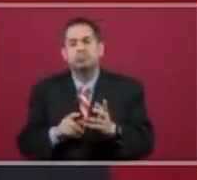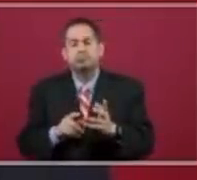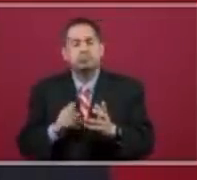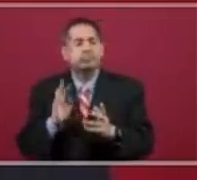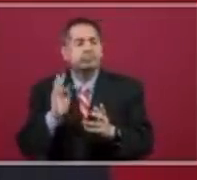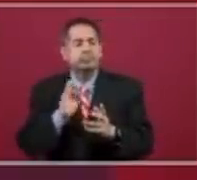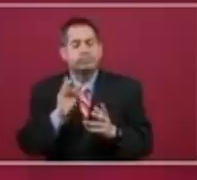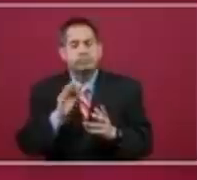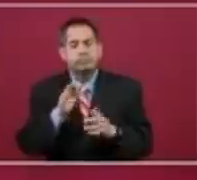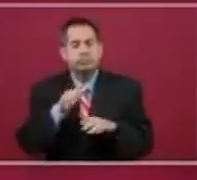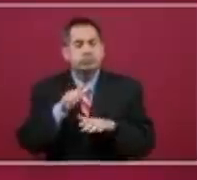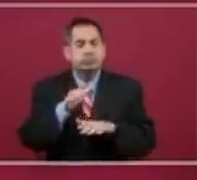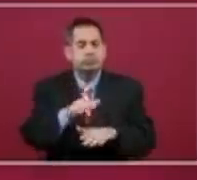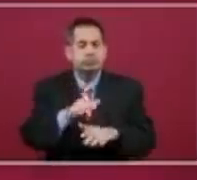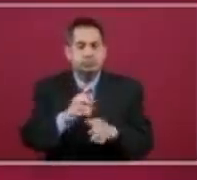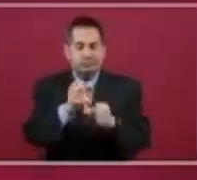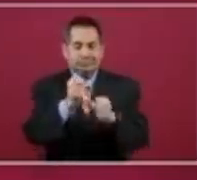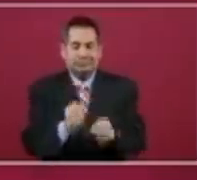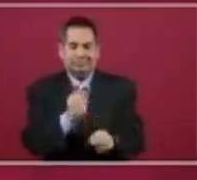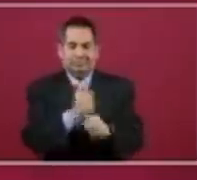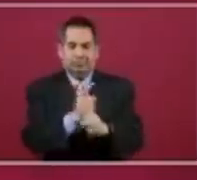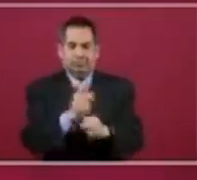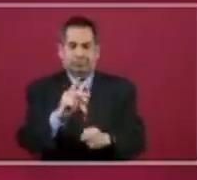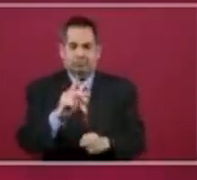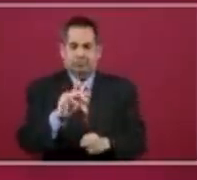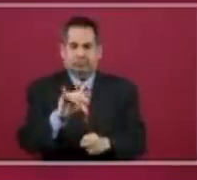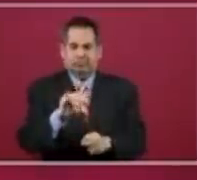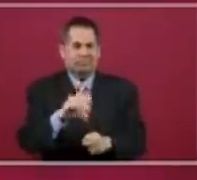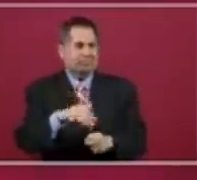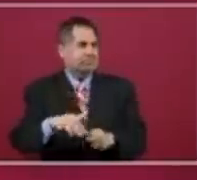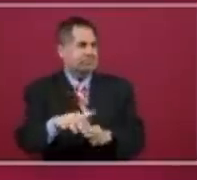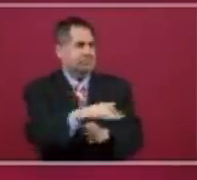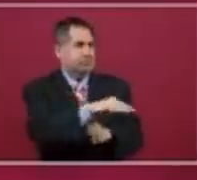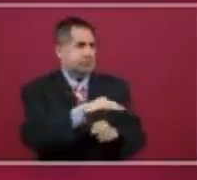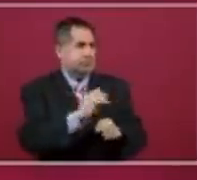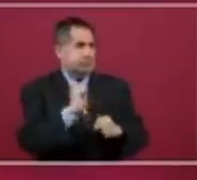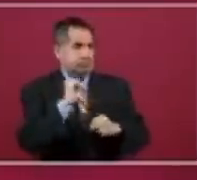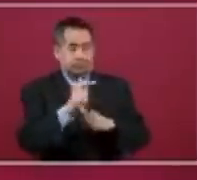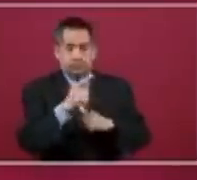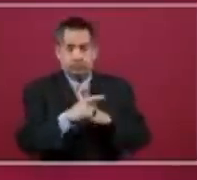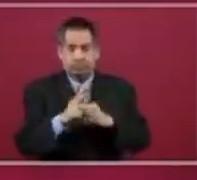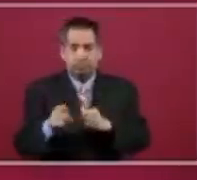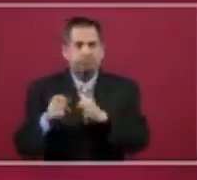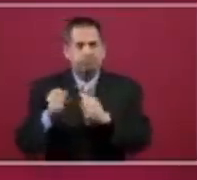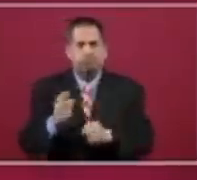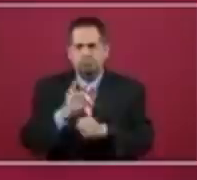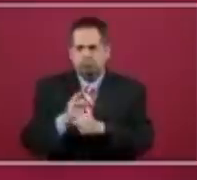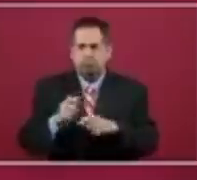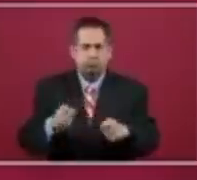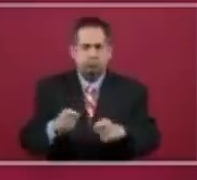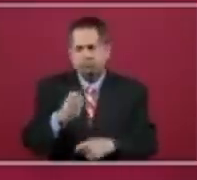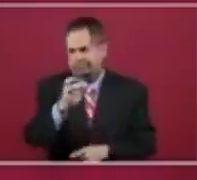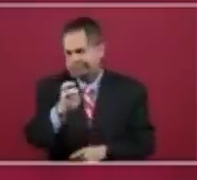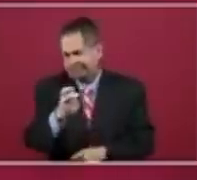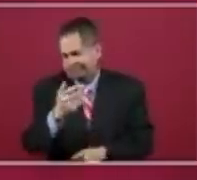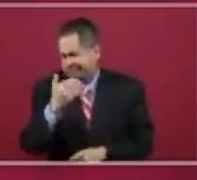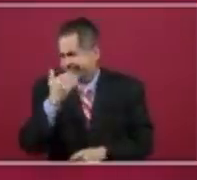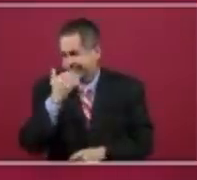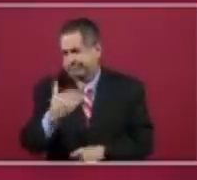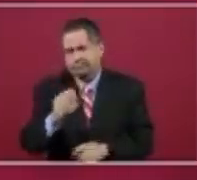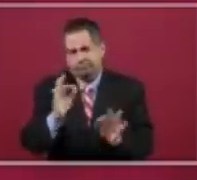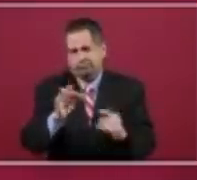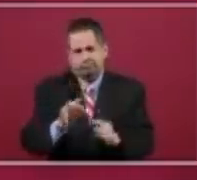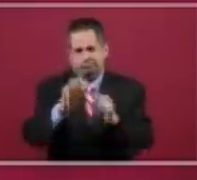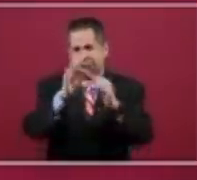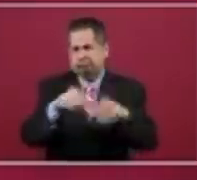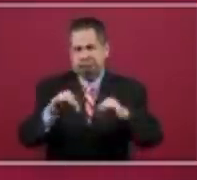labores de seguridad pública. Eso yo diría que es lo más